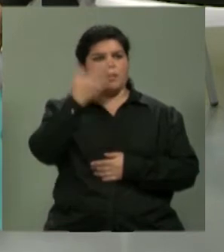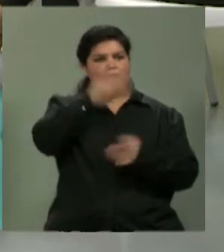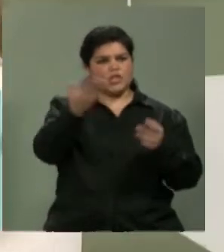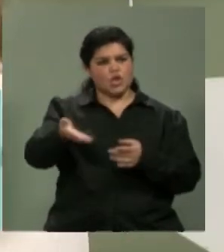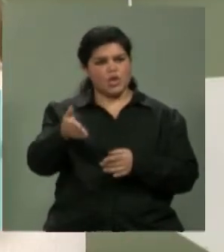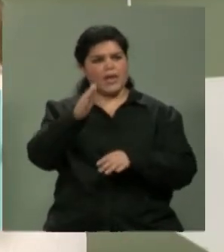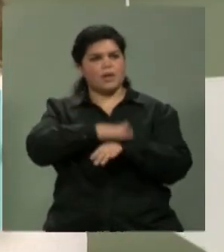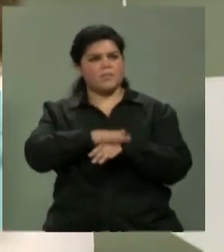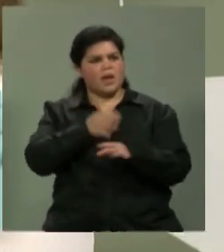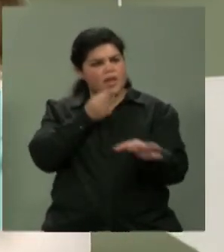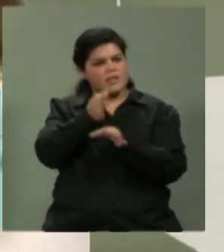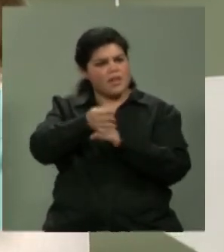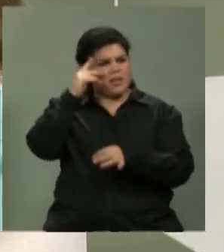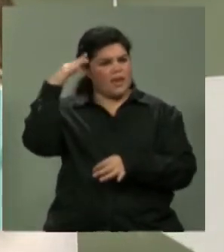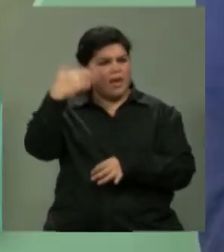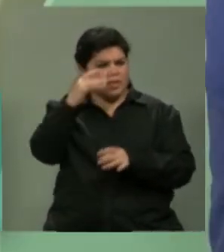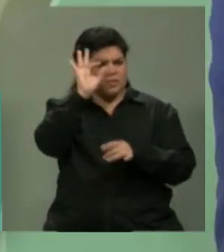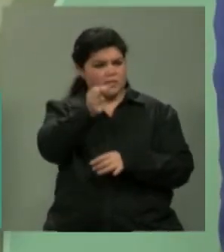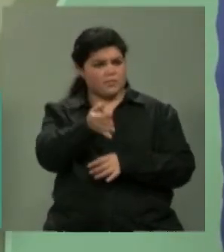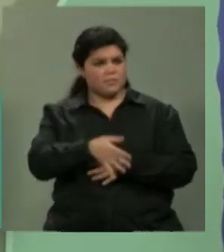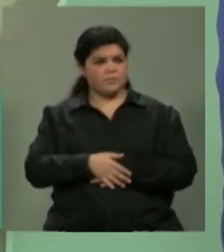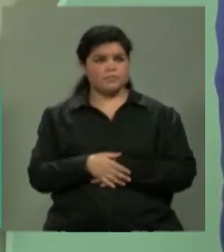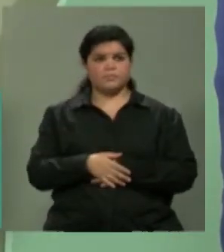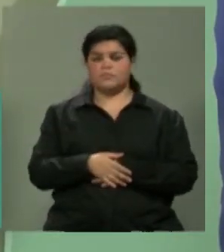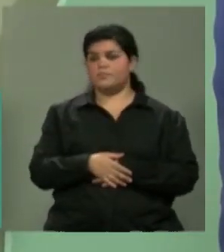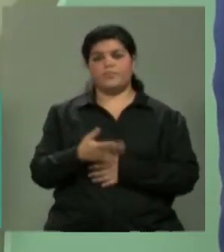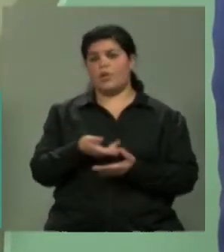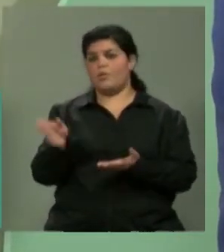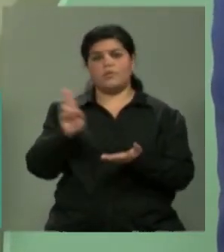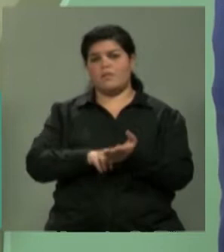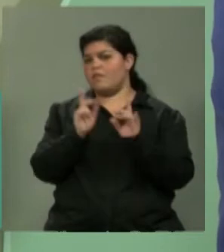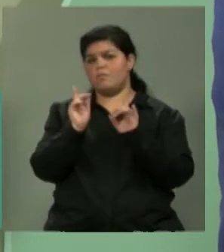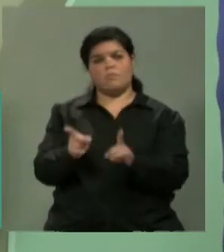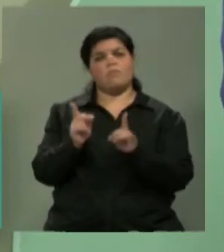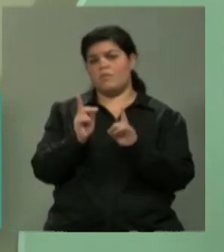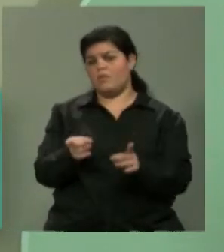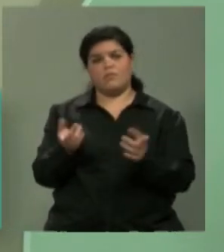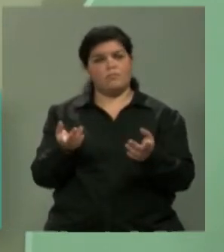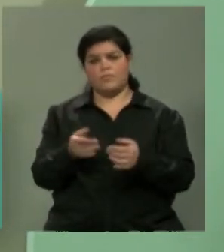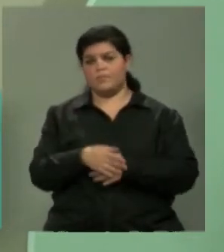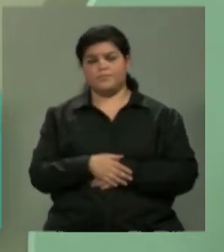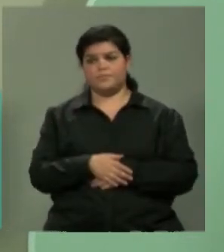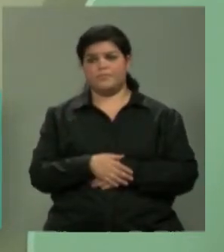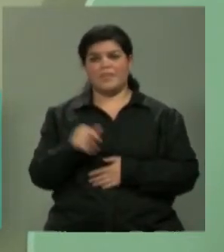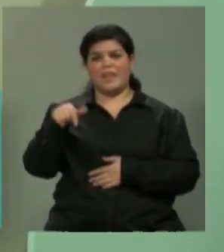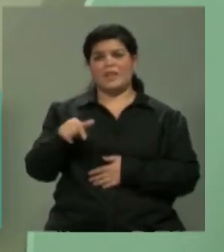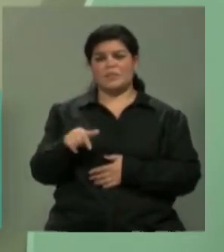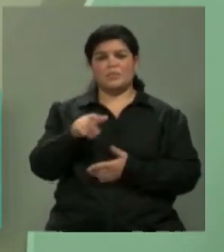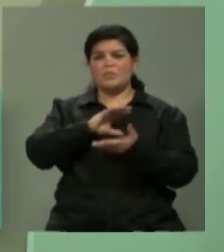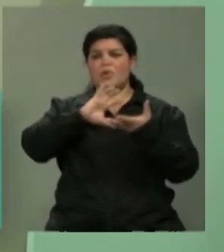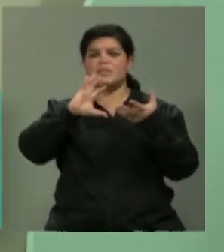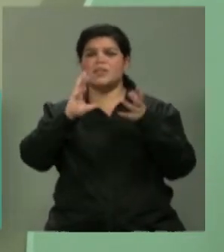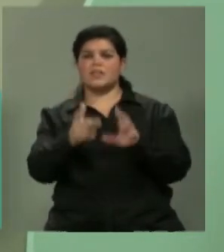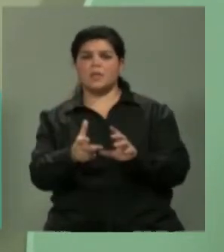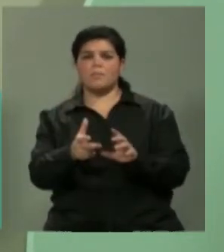personas formadas para... A ver, volvemos a lo mismo. No es algo nuevo el